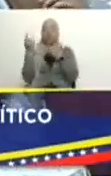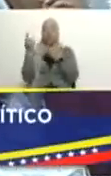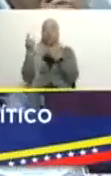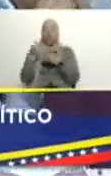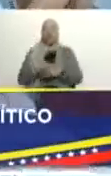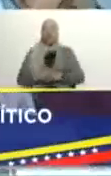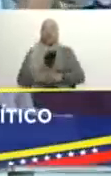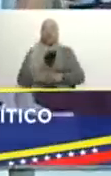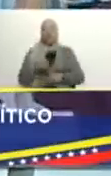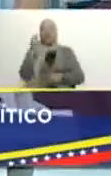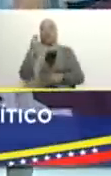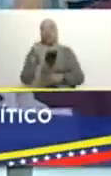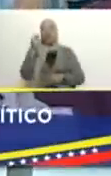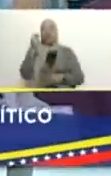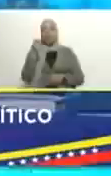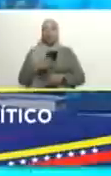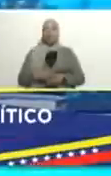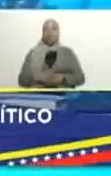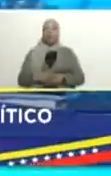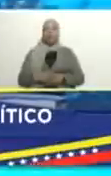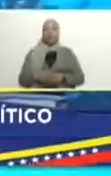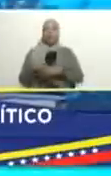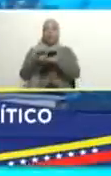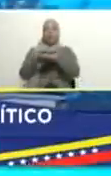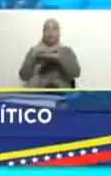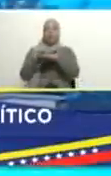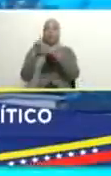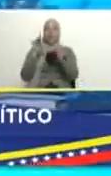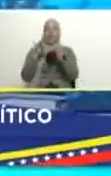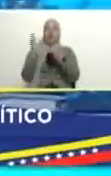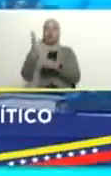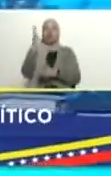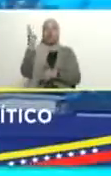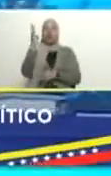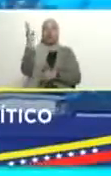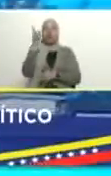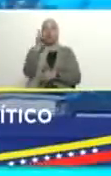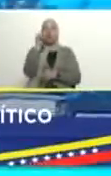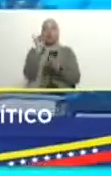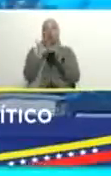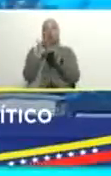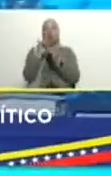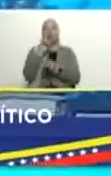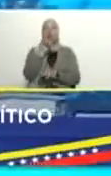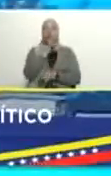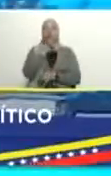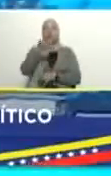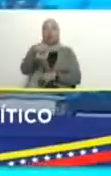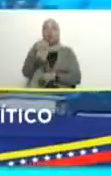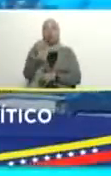Giuseppe. A el ministro y enlace de Barinas, Jorge Arriaza.